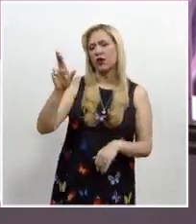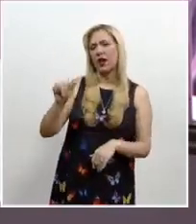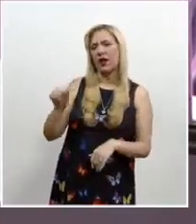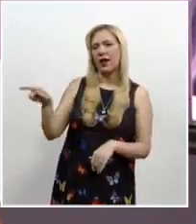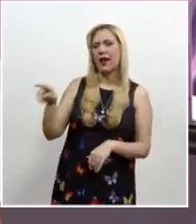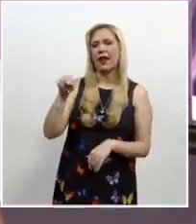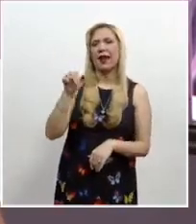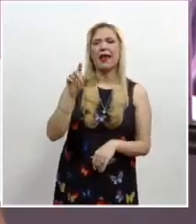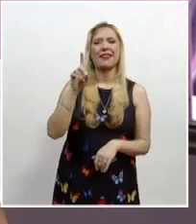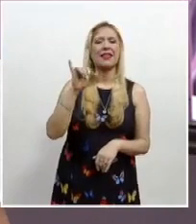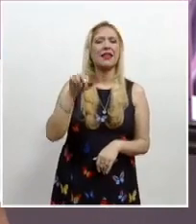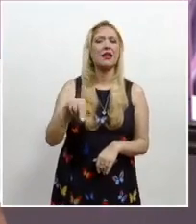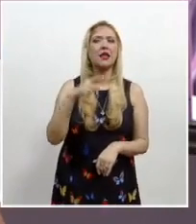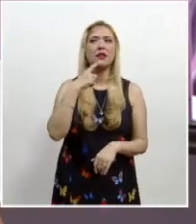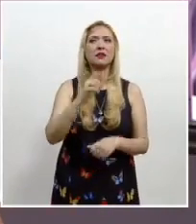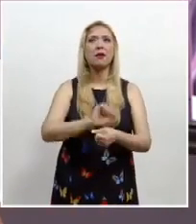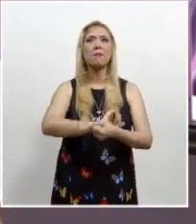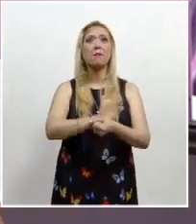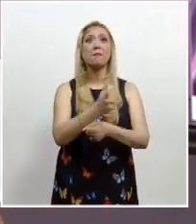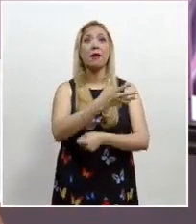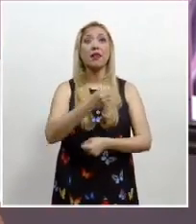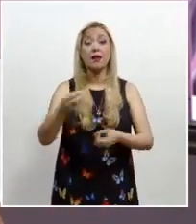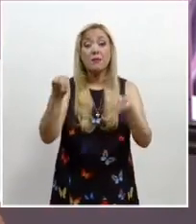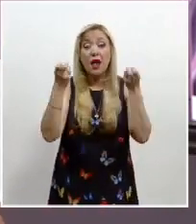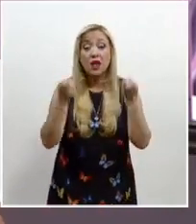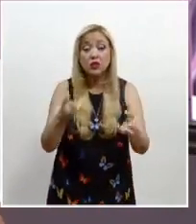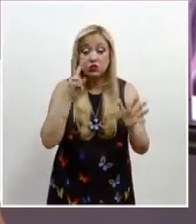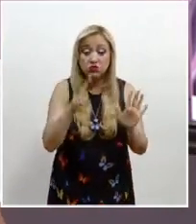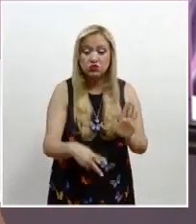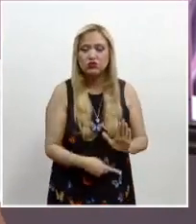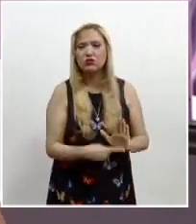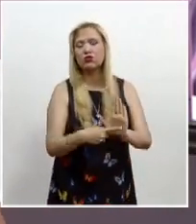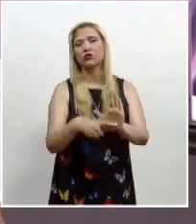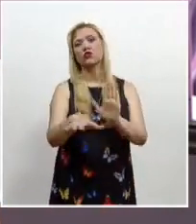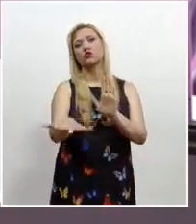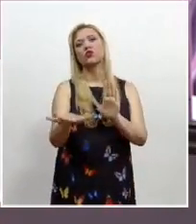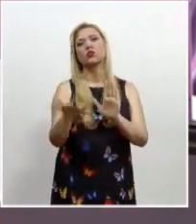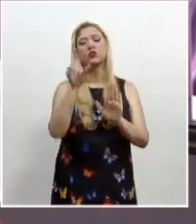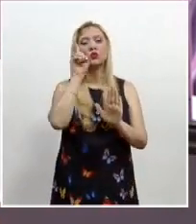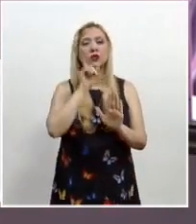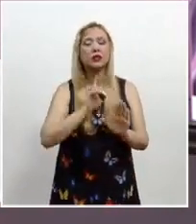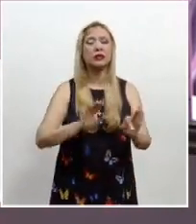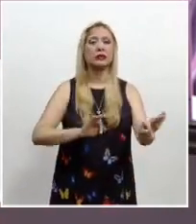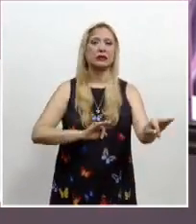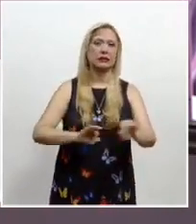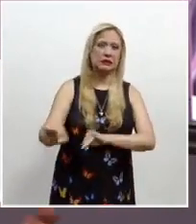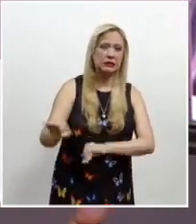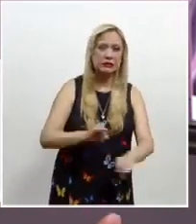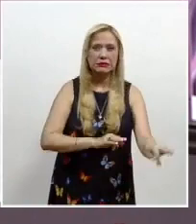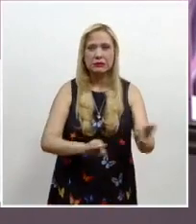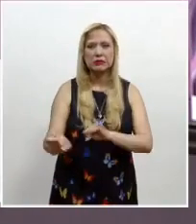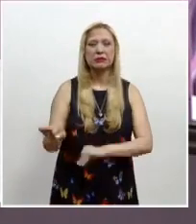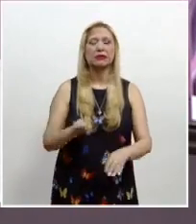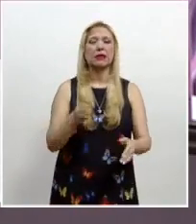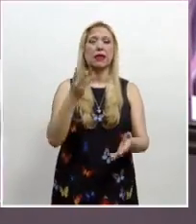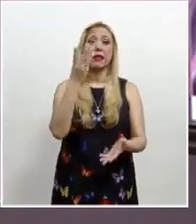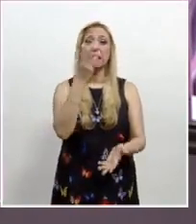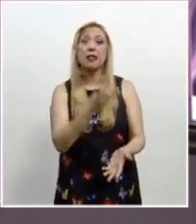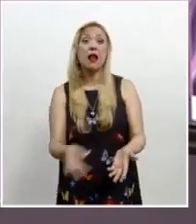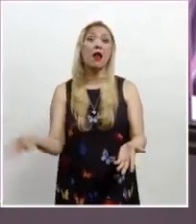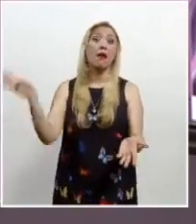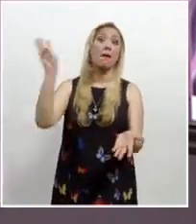nos dejó una enseñanza perfecta de lo que implica. Mujeres realizando hasta una